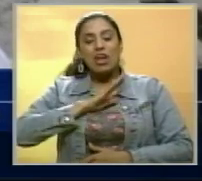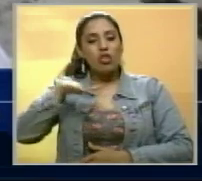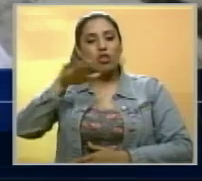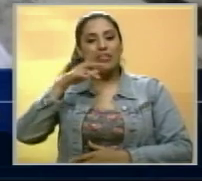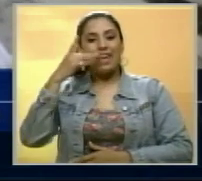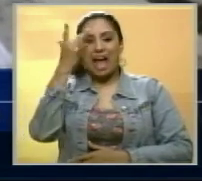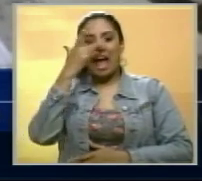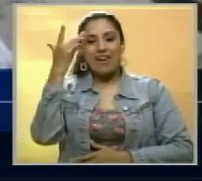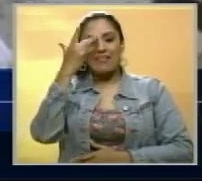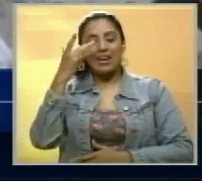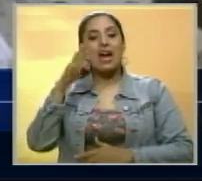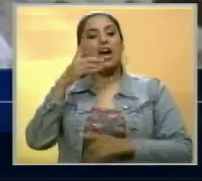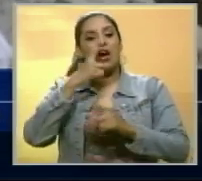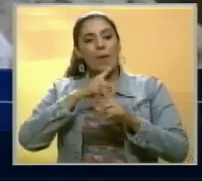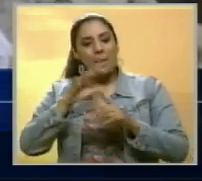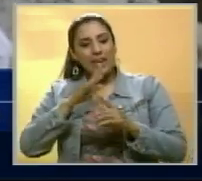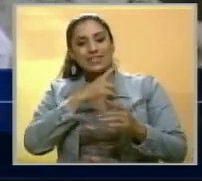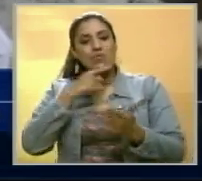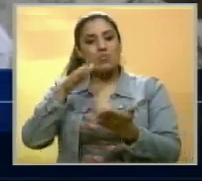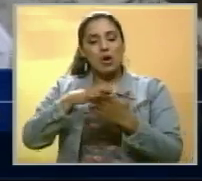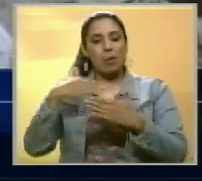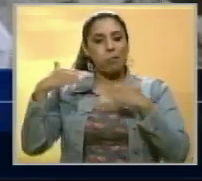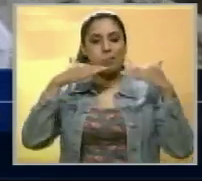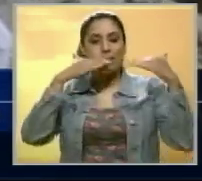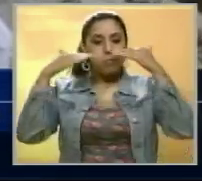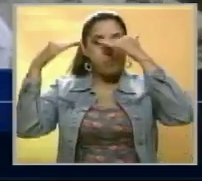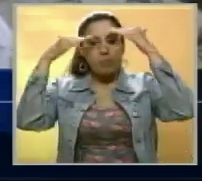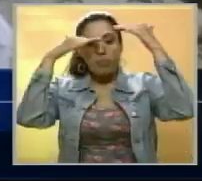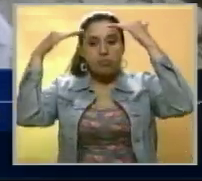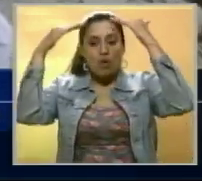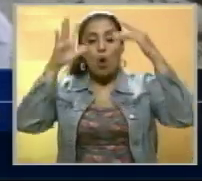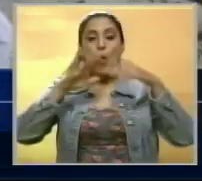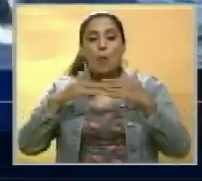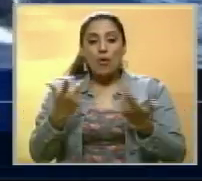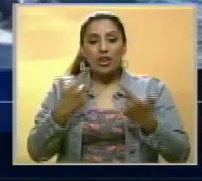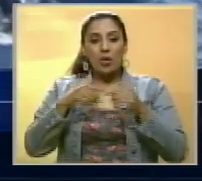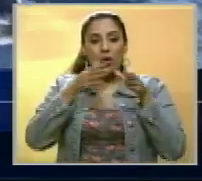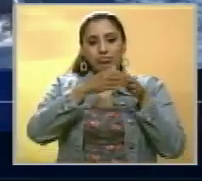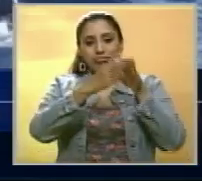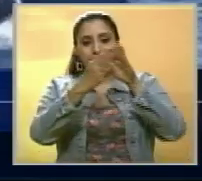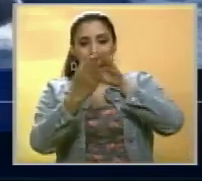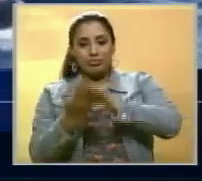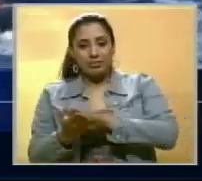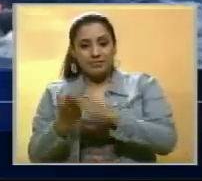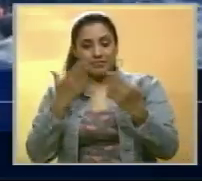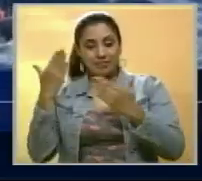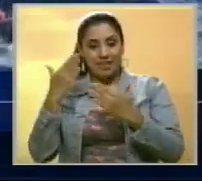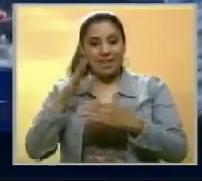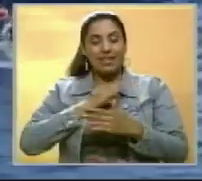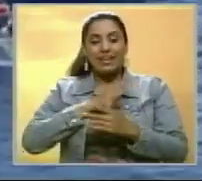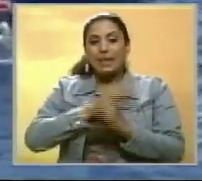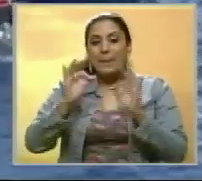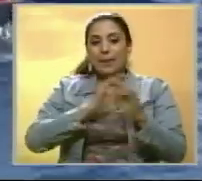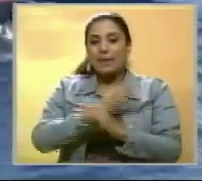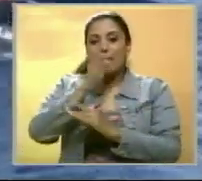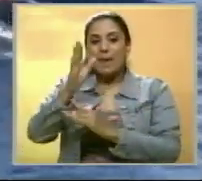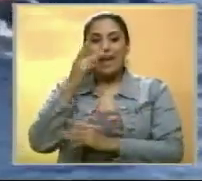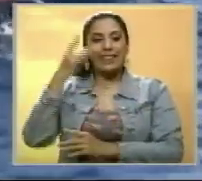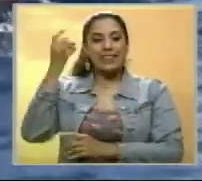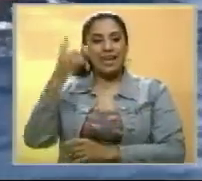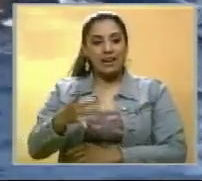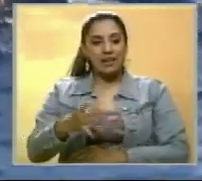de África subsahariana, murieron ahogados tras el naufragio de su embarcación en el Mediterráneo cuando se dirigían a